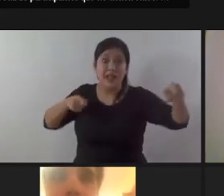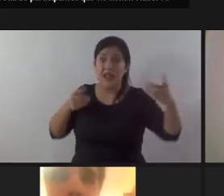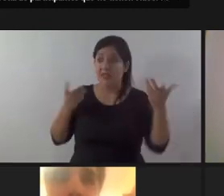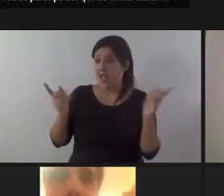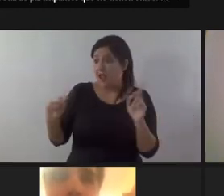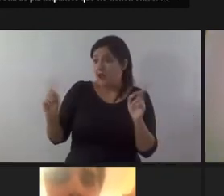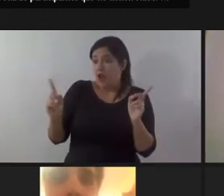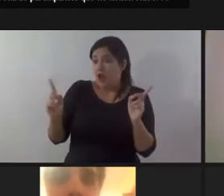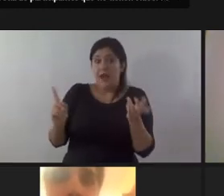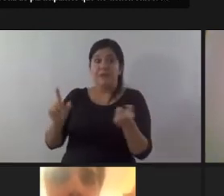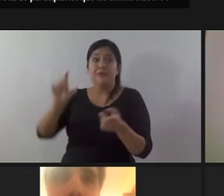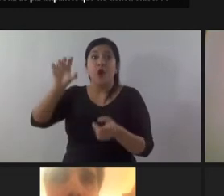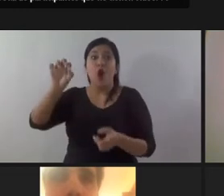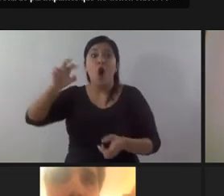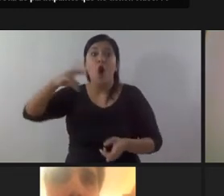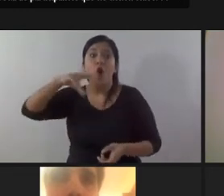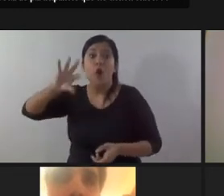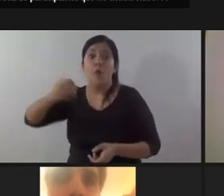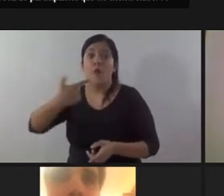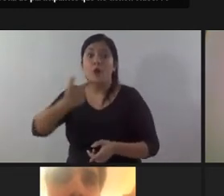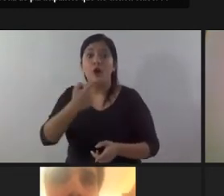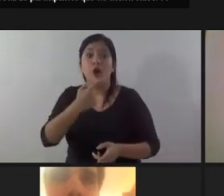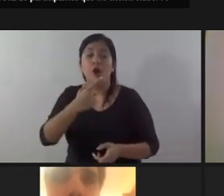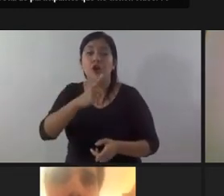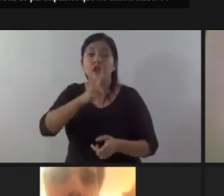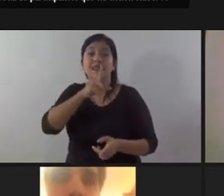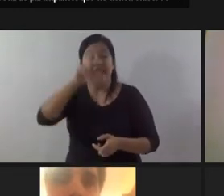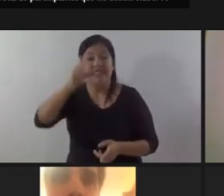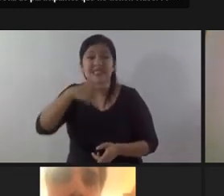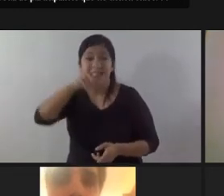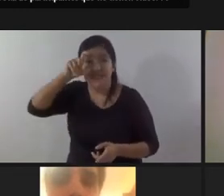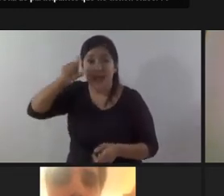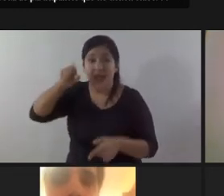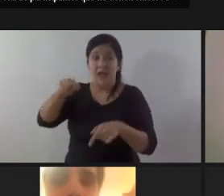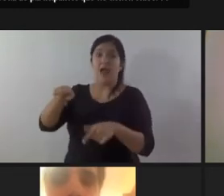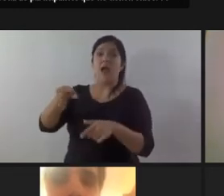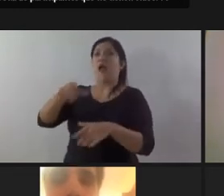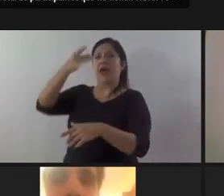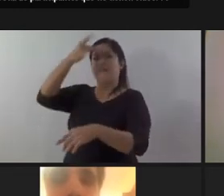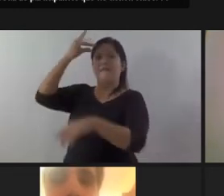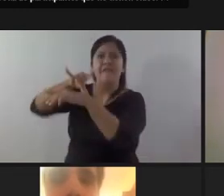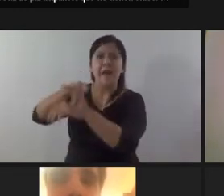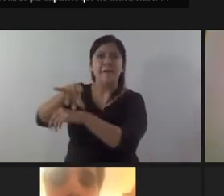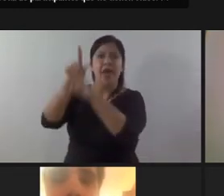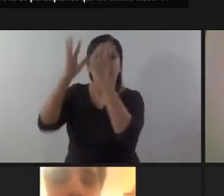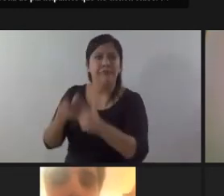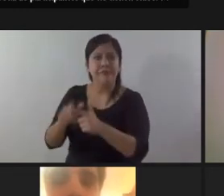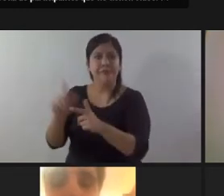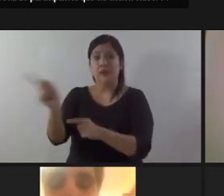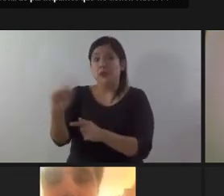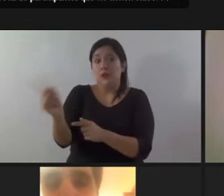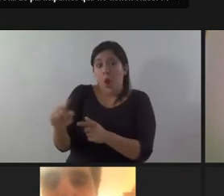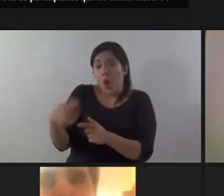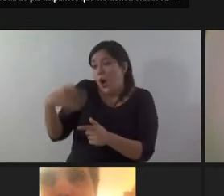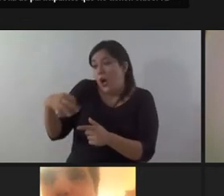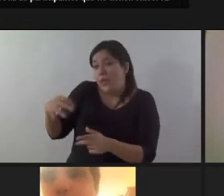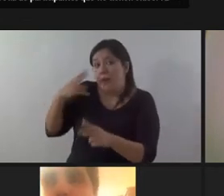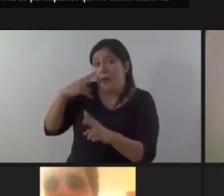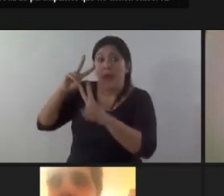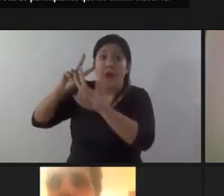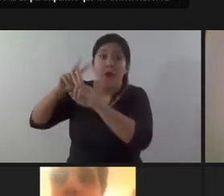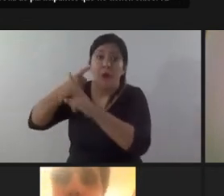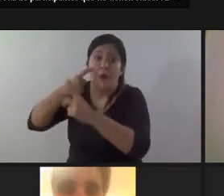patología. Tener un ovoteste en sí mismo tampoco es una patología. Solamente hay que hacer controles. Del mismo modo en que se